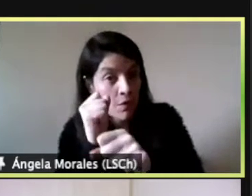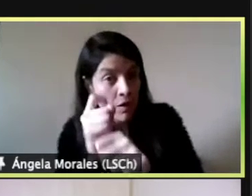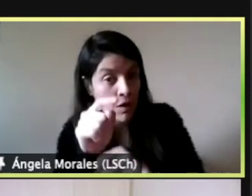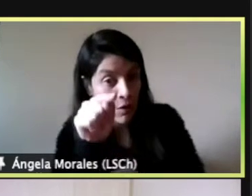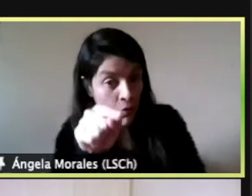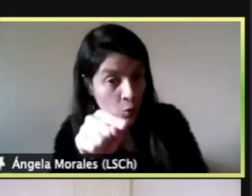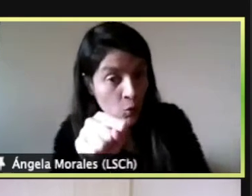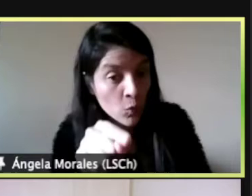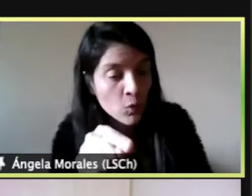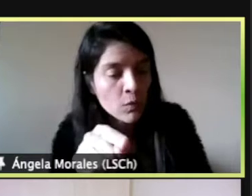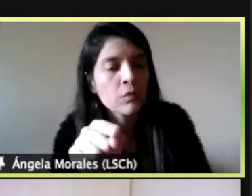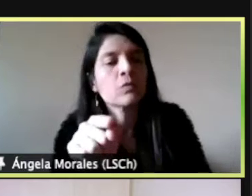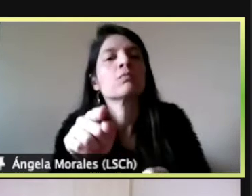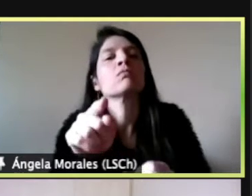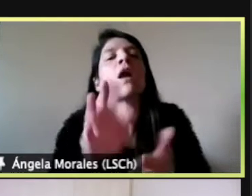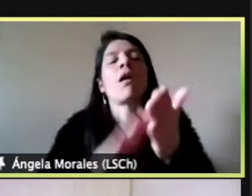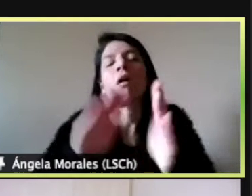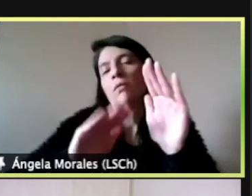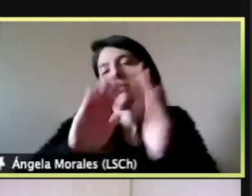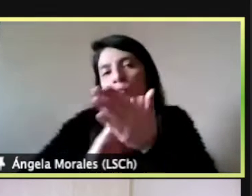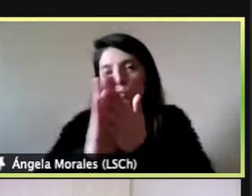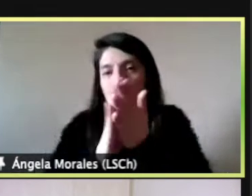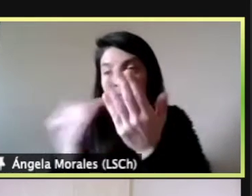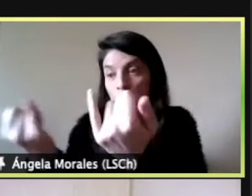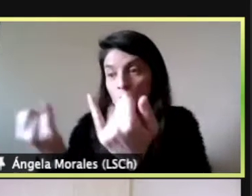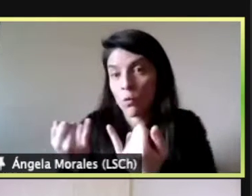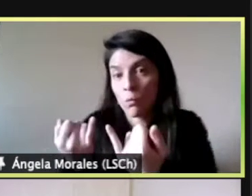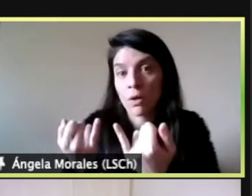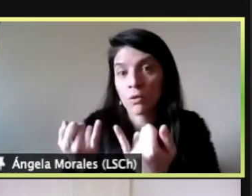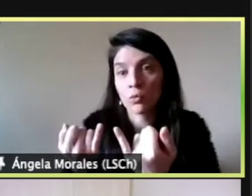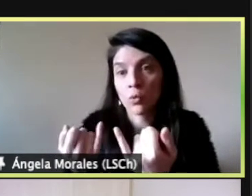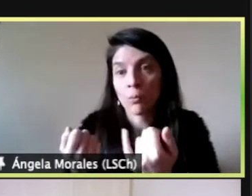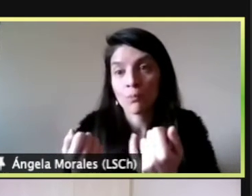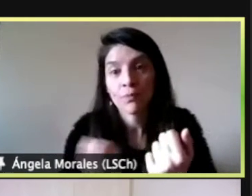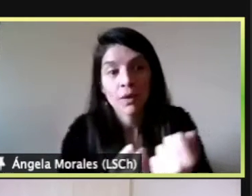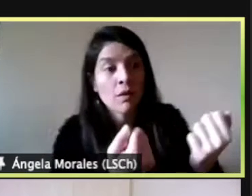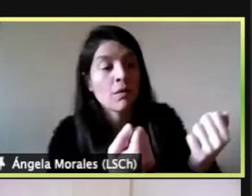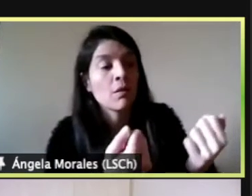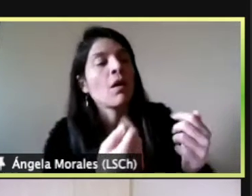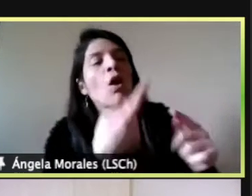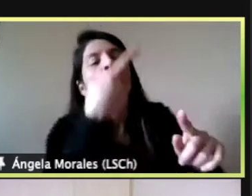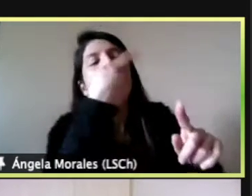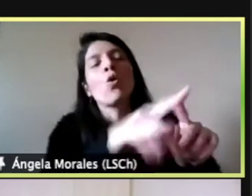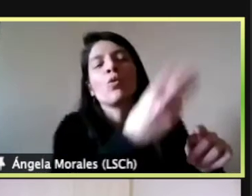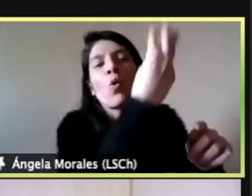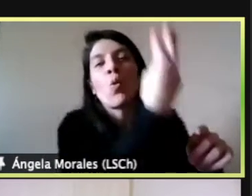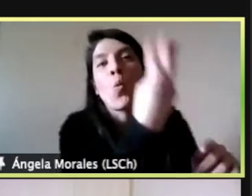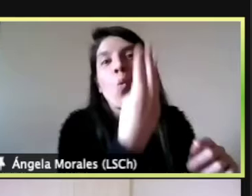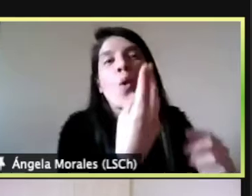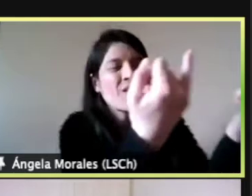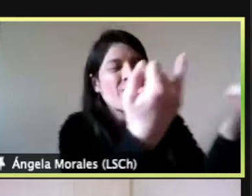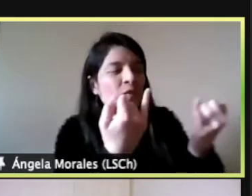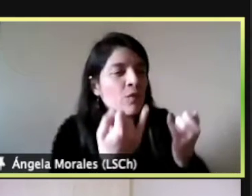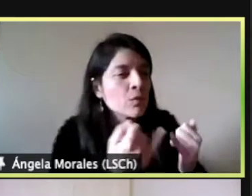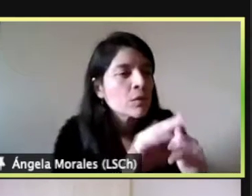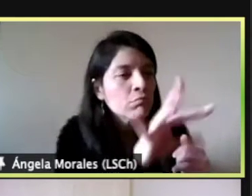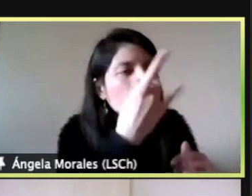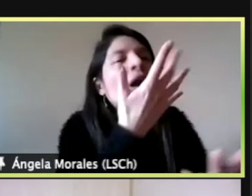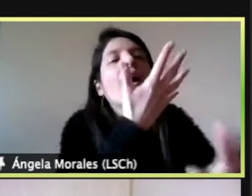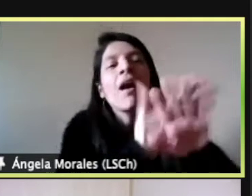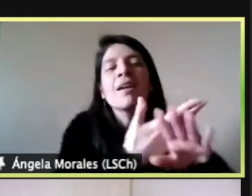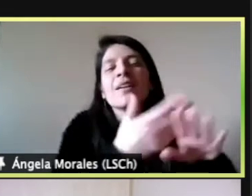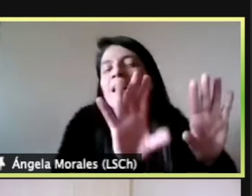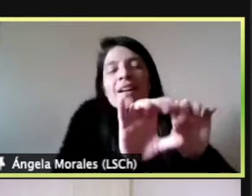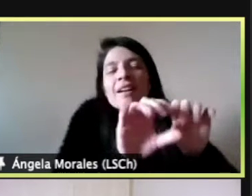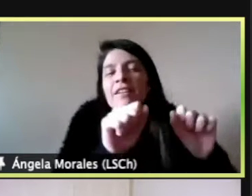recopilar de otros portales ya viene en formato Excel, está ordenadito y no tienen